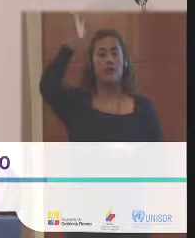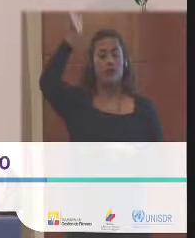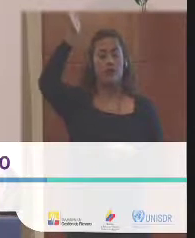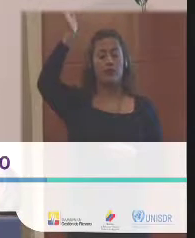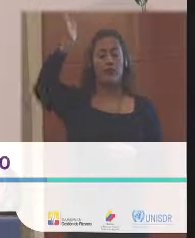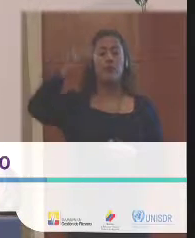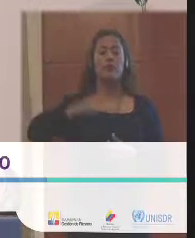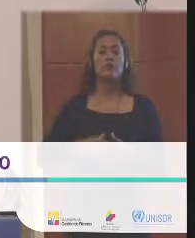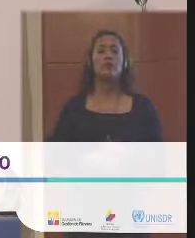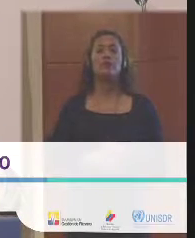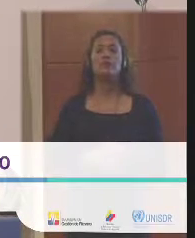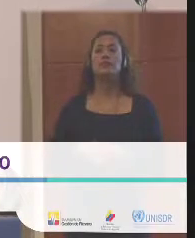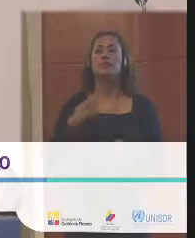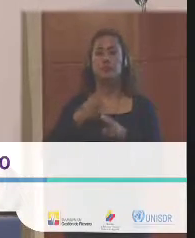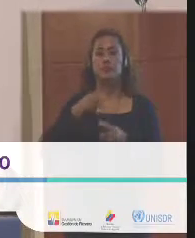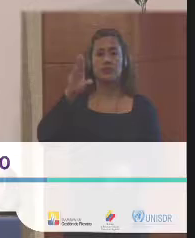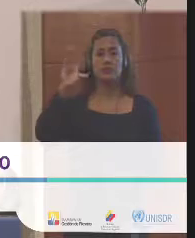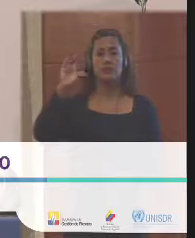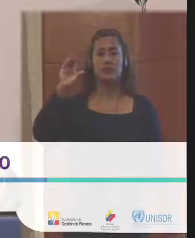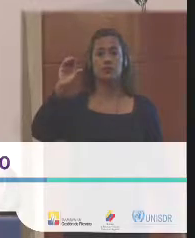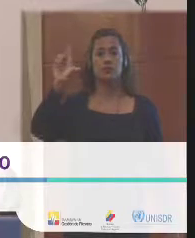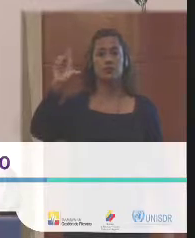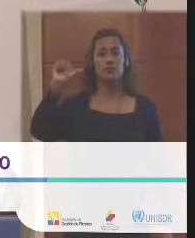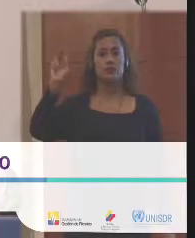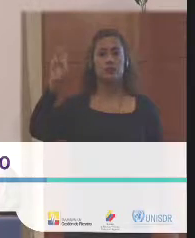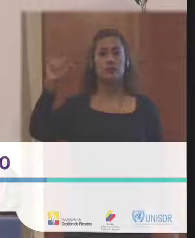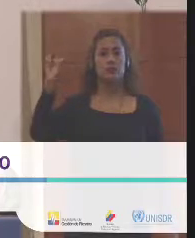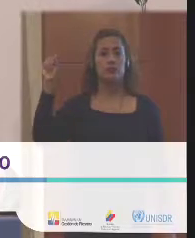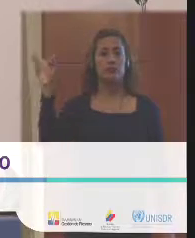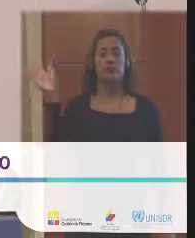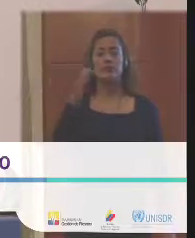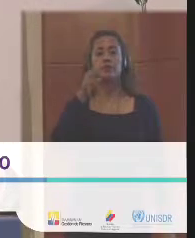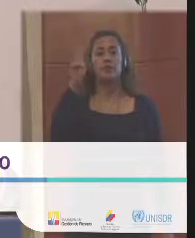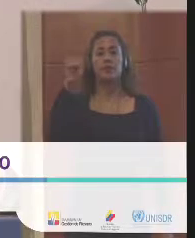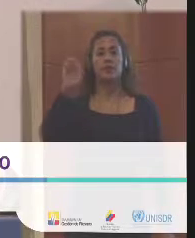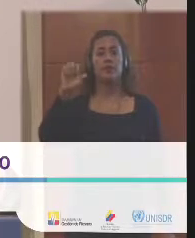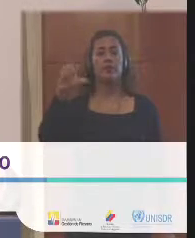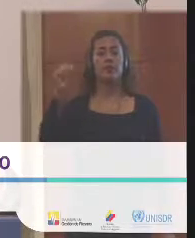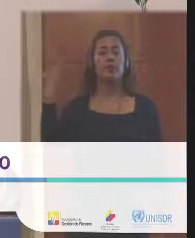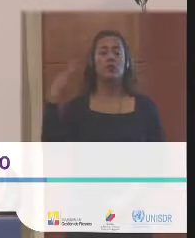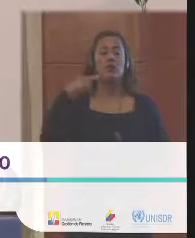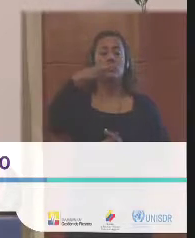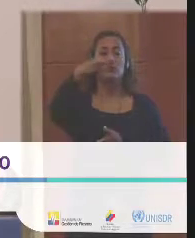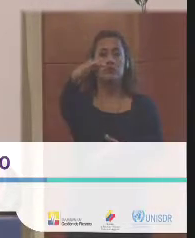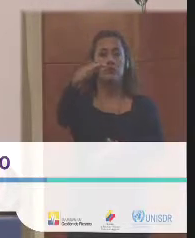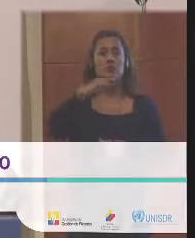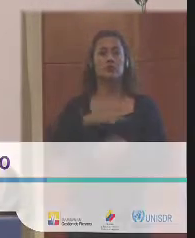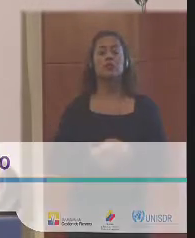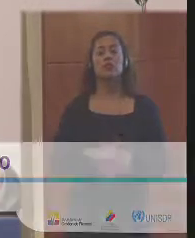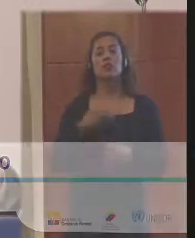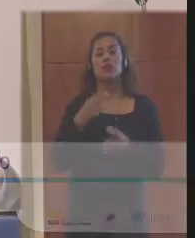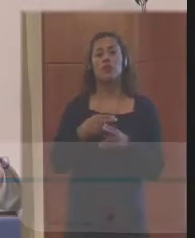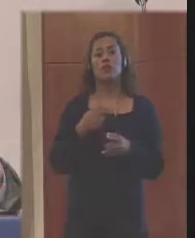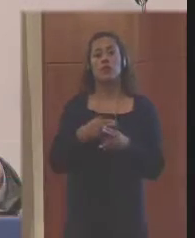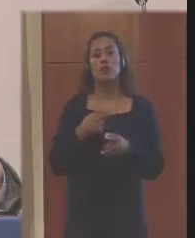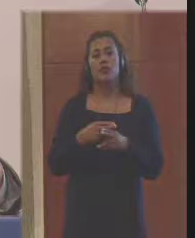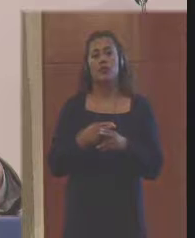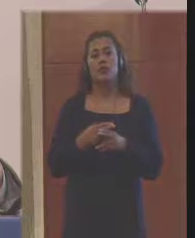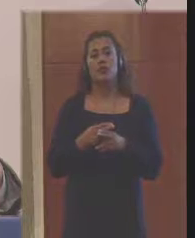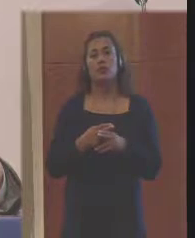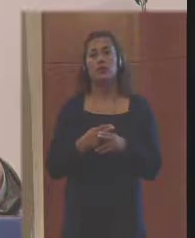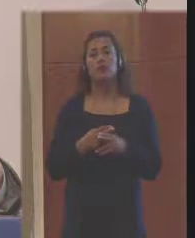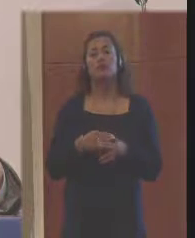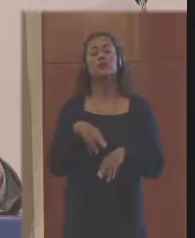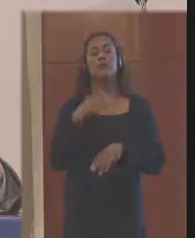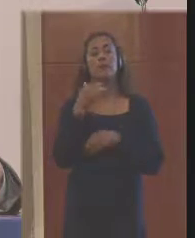participar en esta presentación es Claudia Melo. Claudia representa el Global Partnerships de